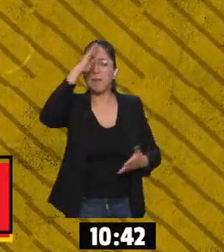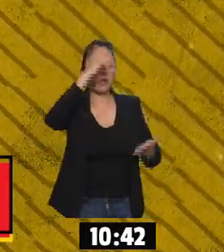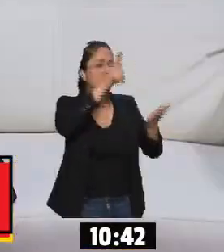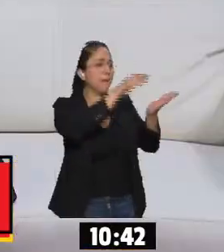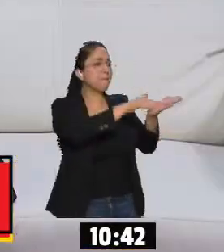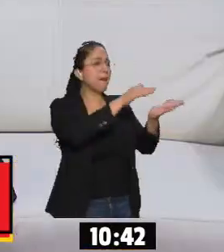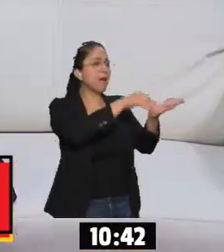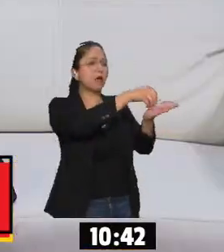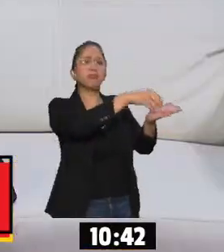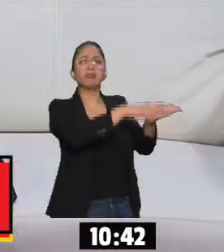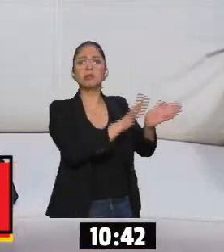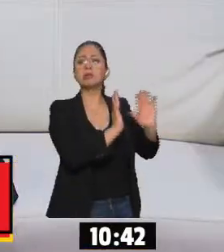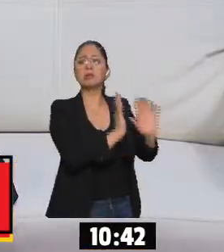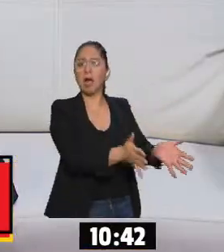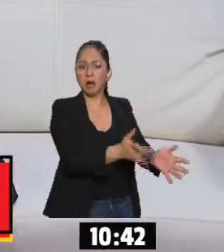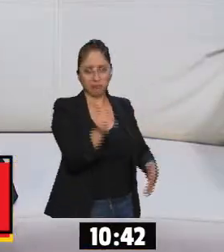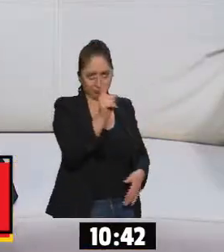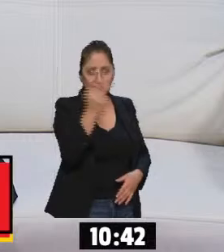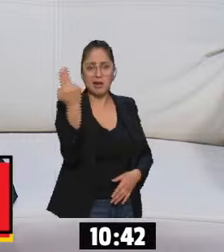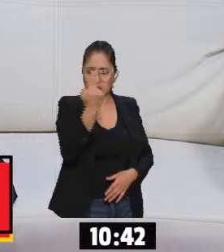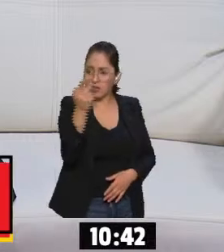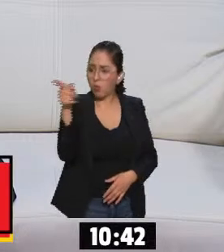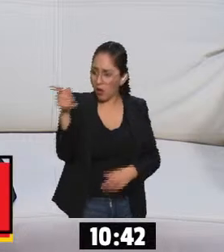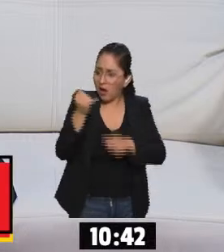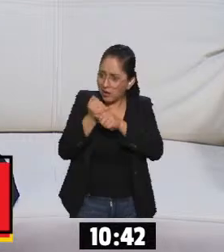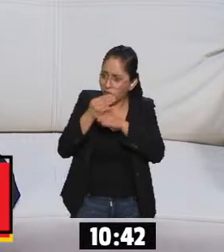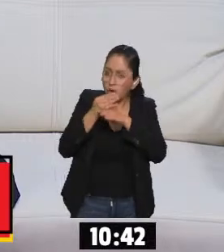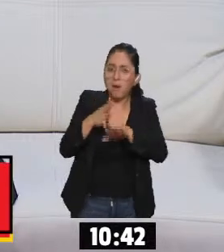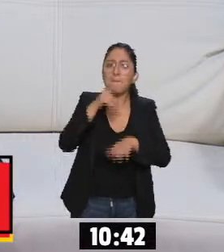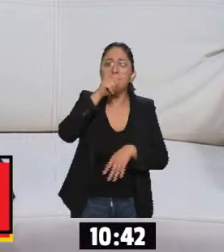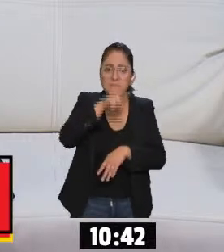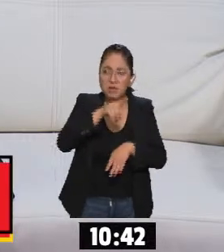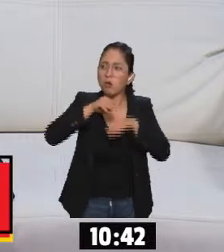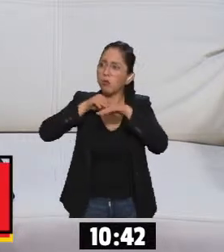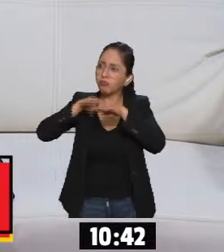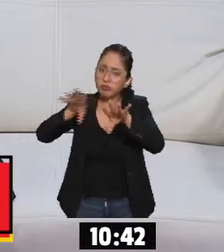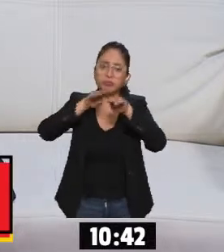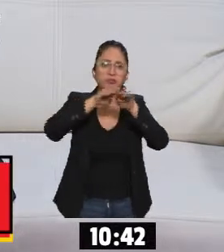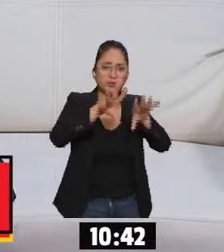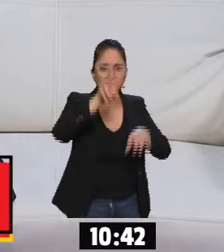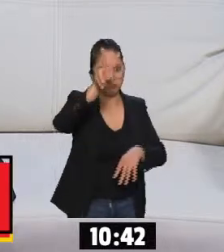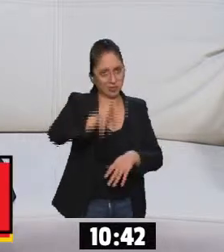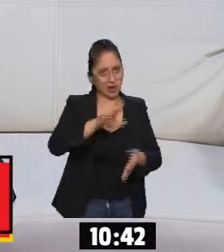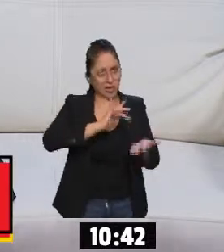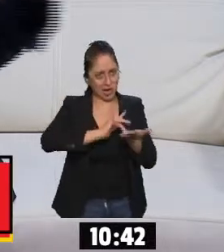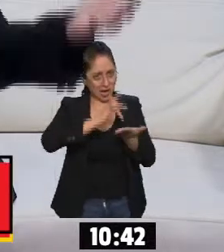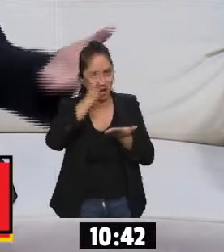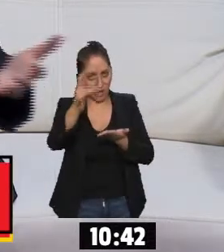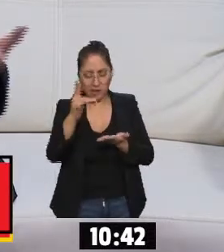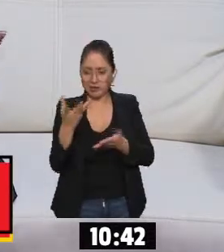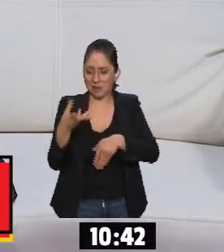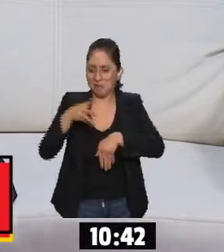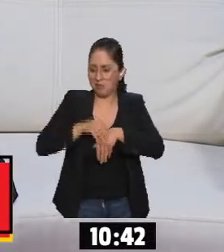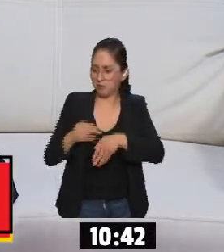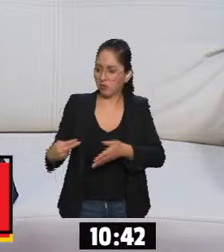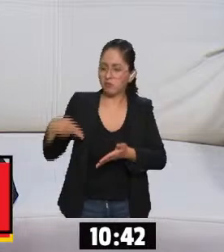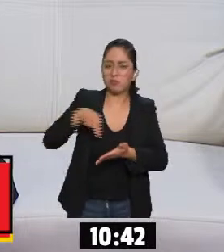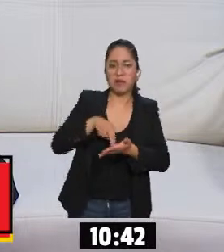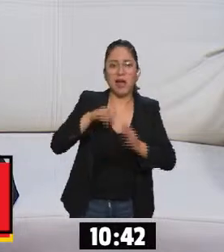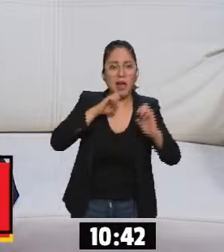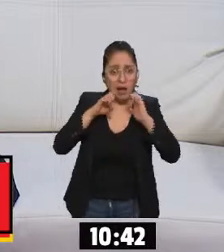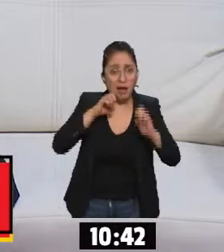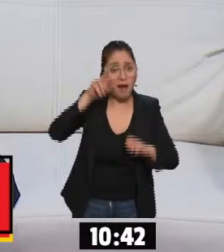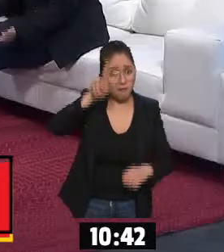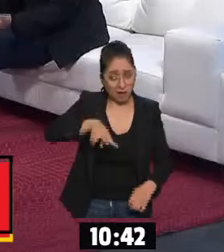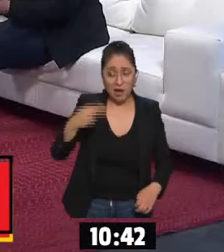haya campañas de difusión, porque también agradecemos mucho este espacio, porque aquí está la puerta abierta, mucha falta que